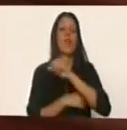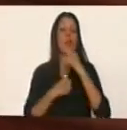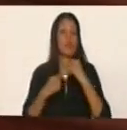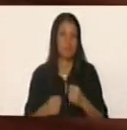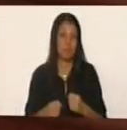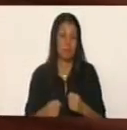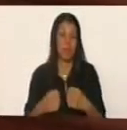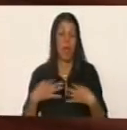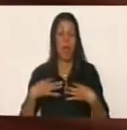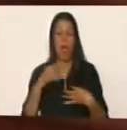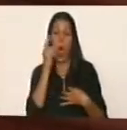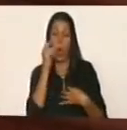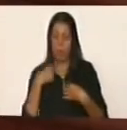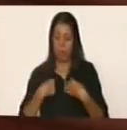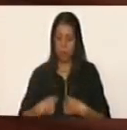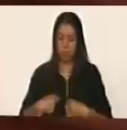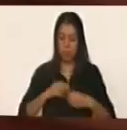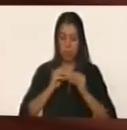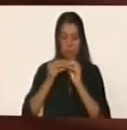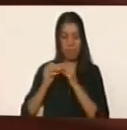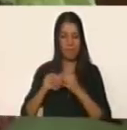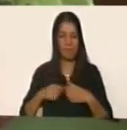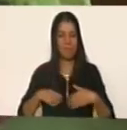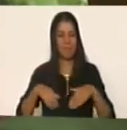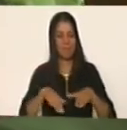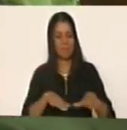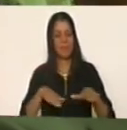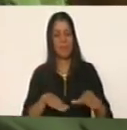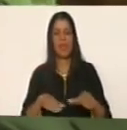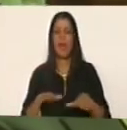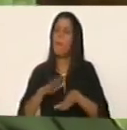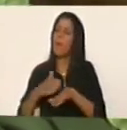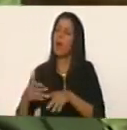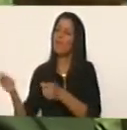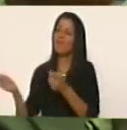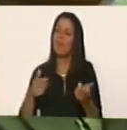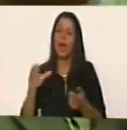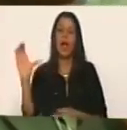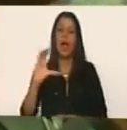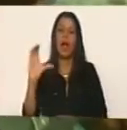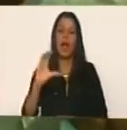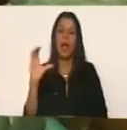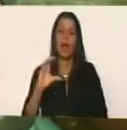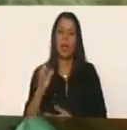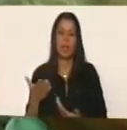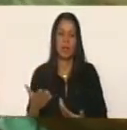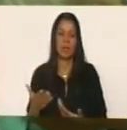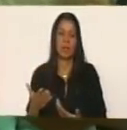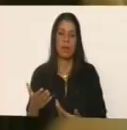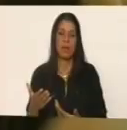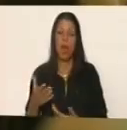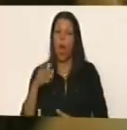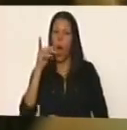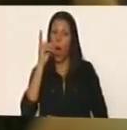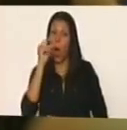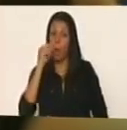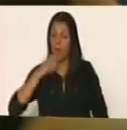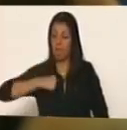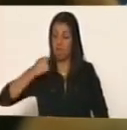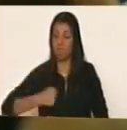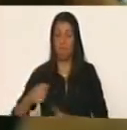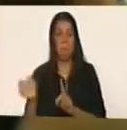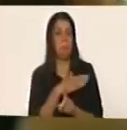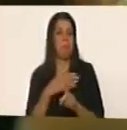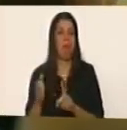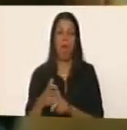ese trabajo. Y se vino, ¿tú sabes por qué, María? Porque ella dijo que ella no le iba a soportar maltratos a ningún hombre y que ella se venía a